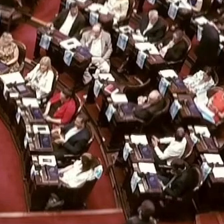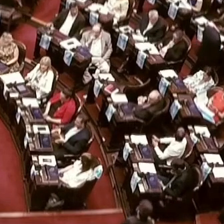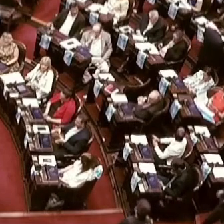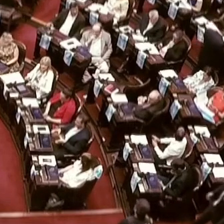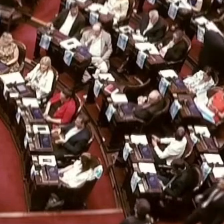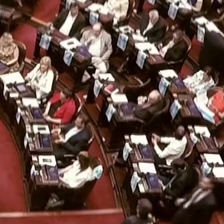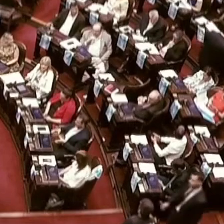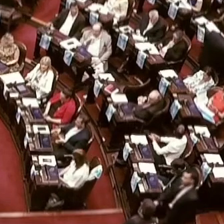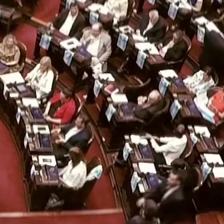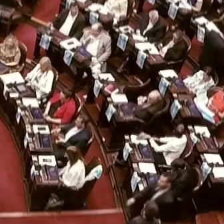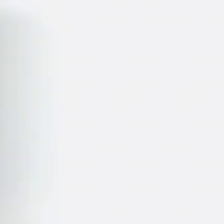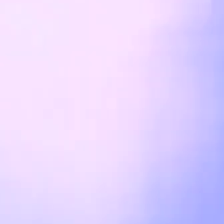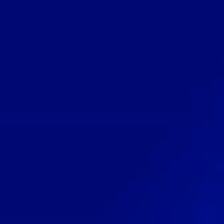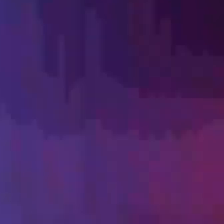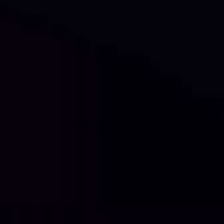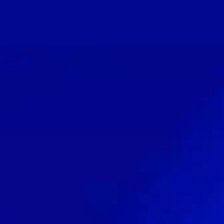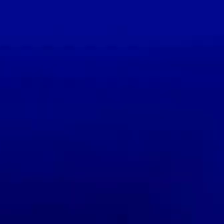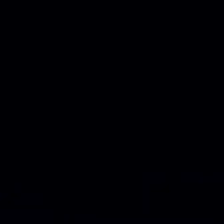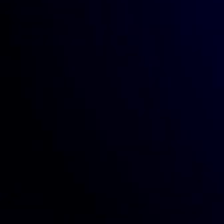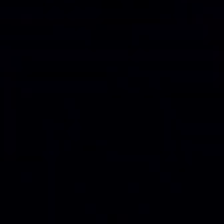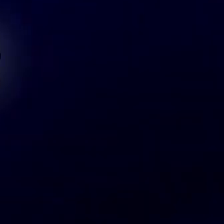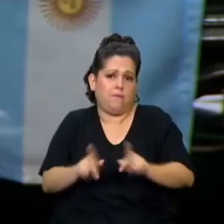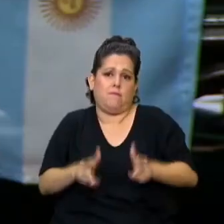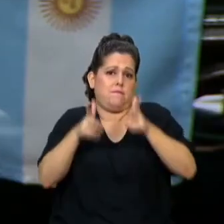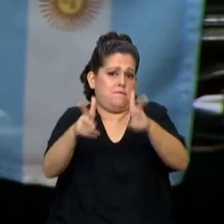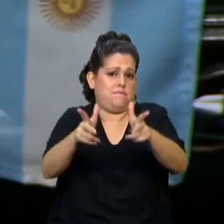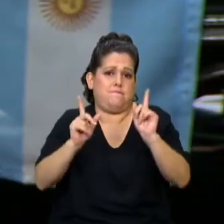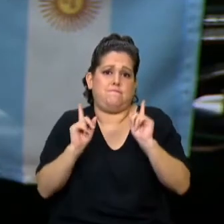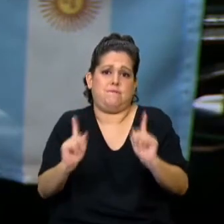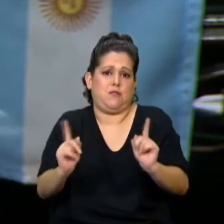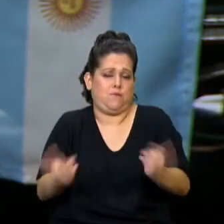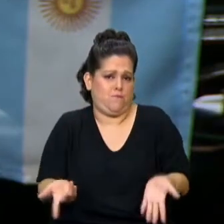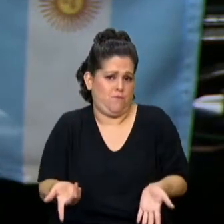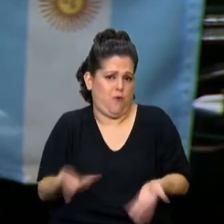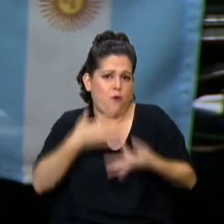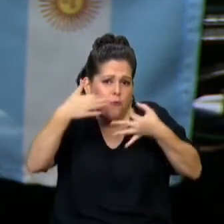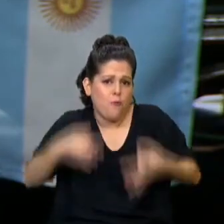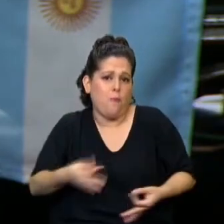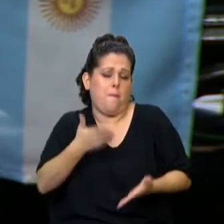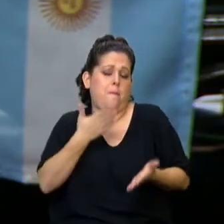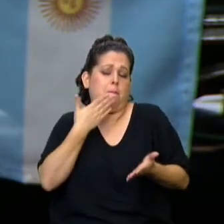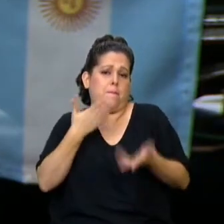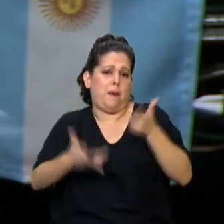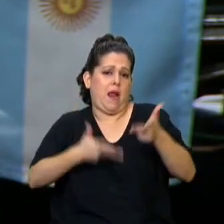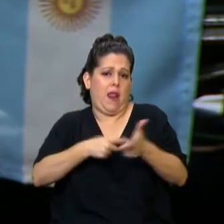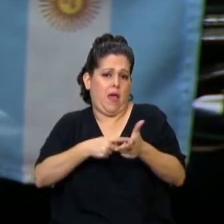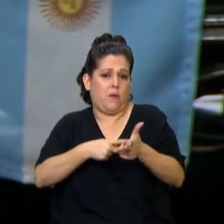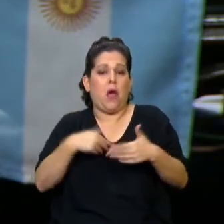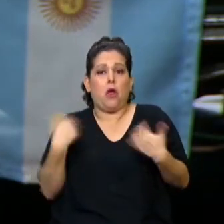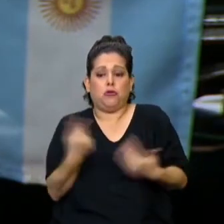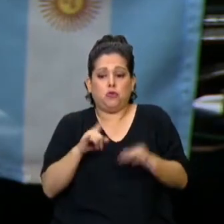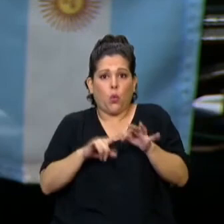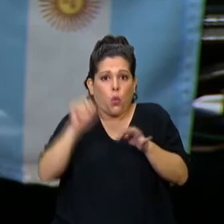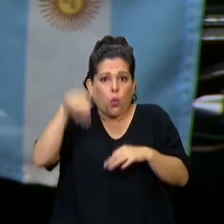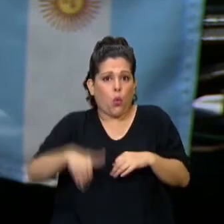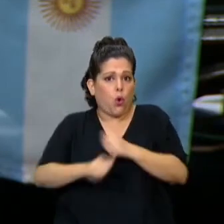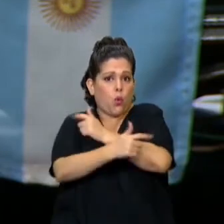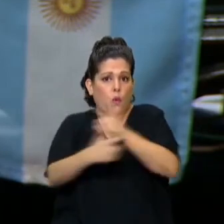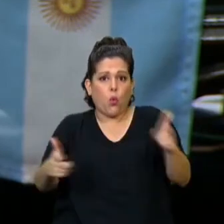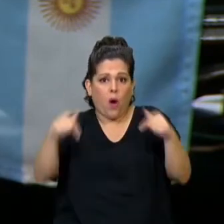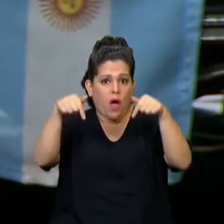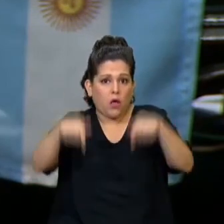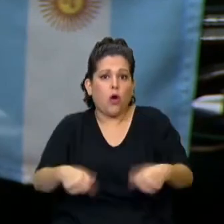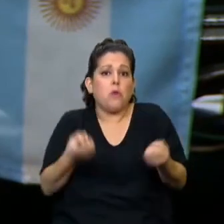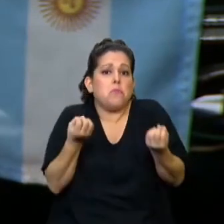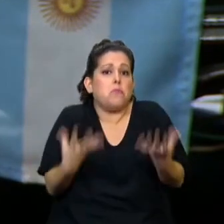pueden esperar caprichos de nadie. Entonces yo quiero decir que si hoy nosotros estamos aquí sin quórum, era porque nosotros hasta